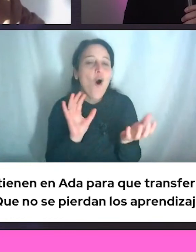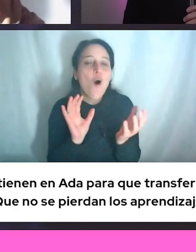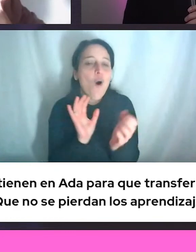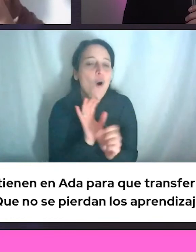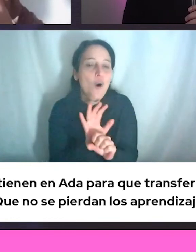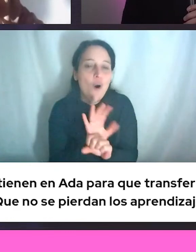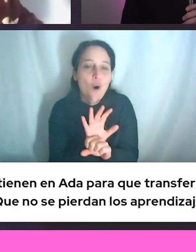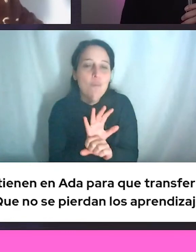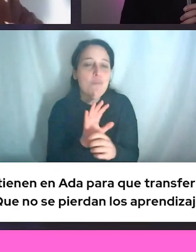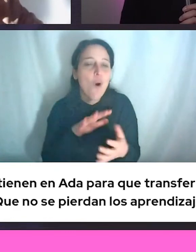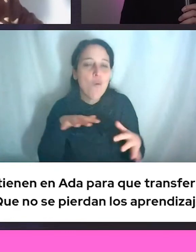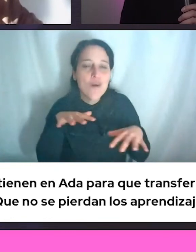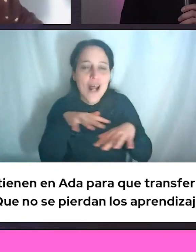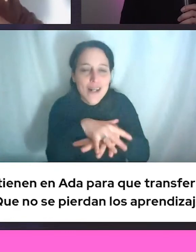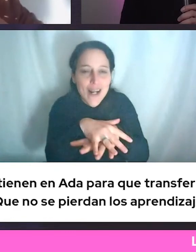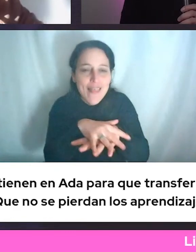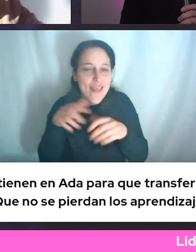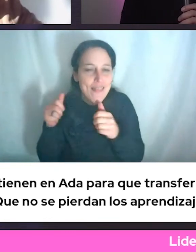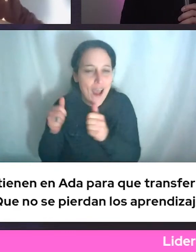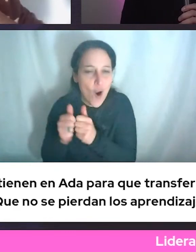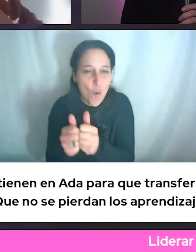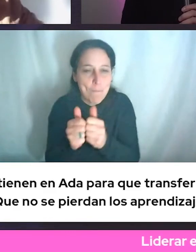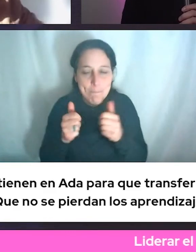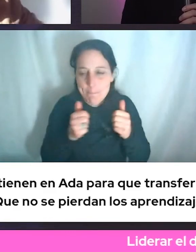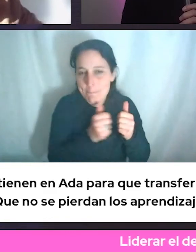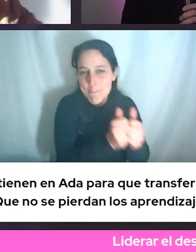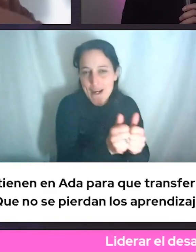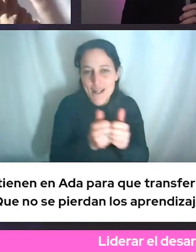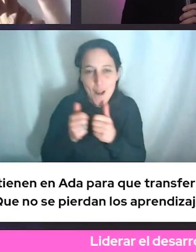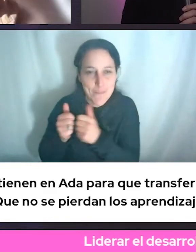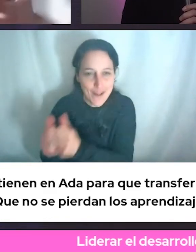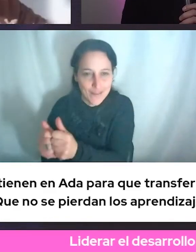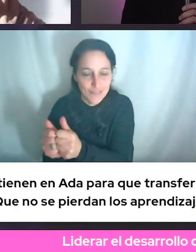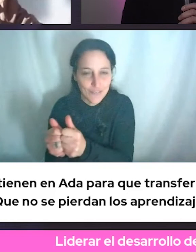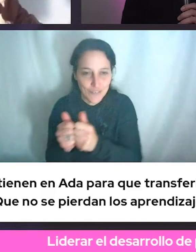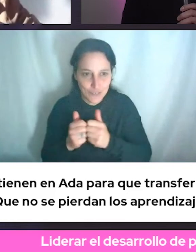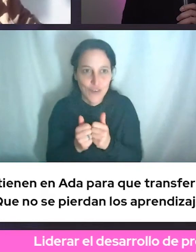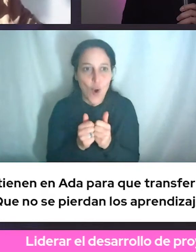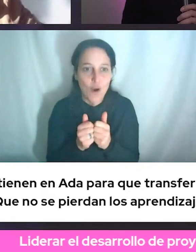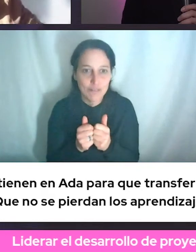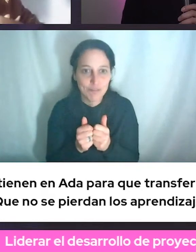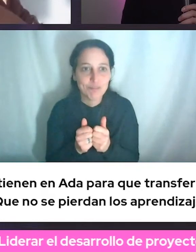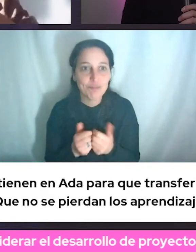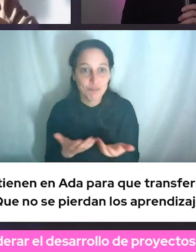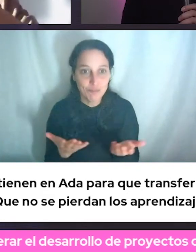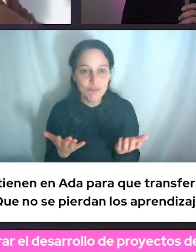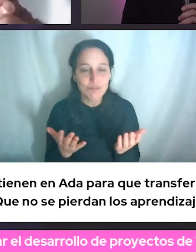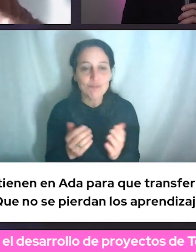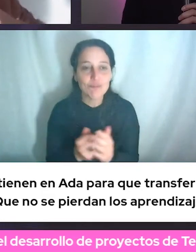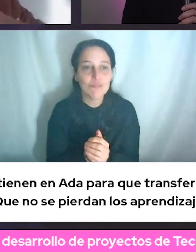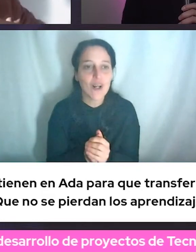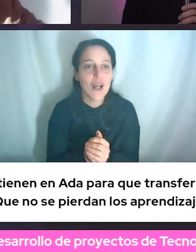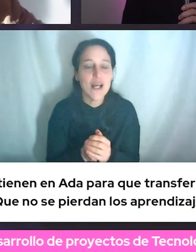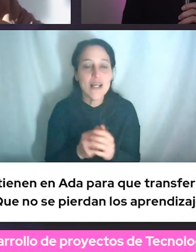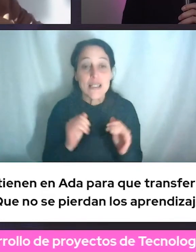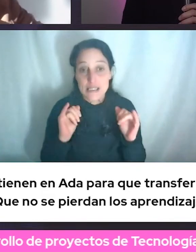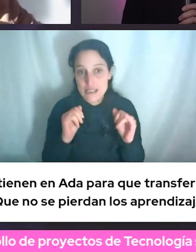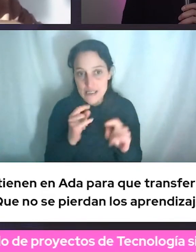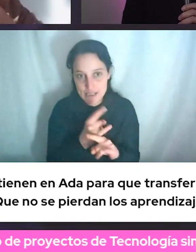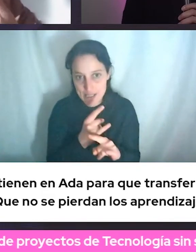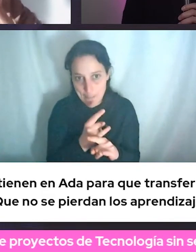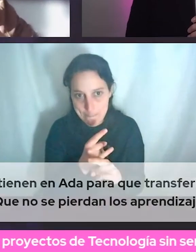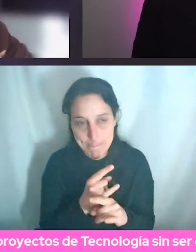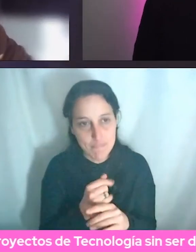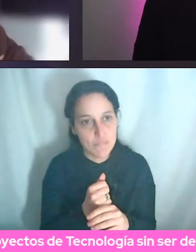los conocimientos tratamos de que se mantengan absolutamente iguales, que sigan una guía de nuestro programa de front-end y back-end,